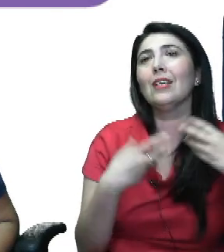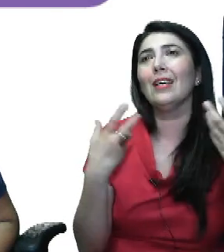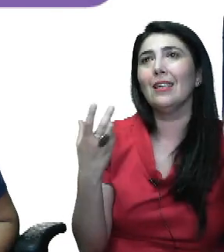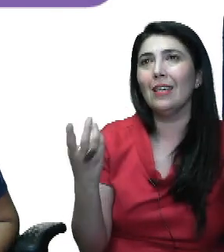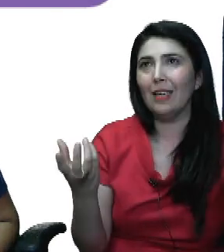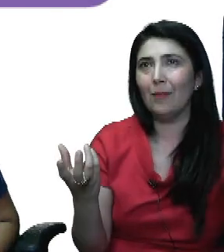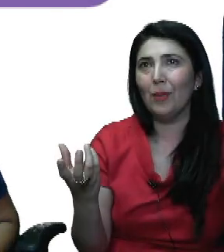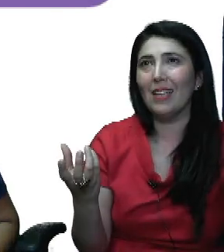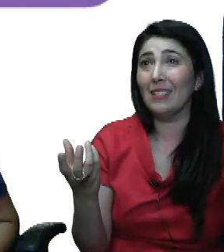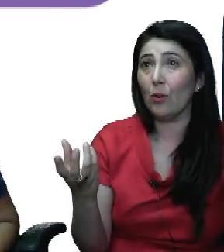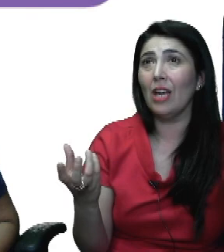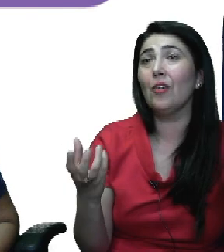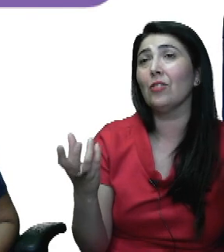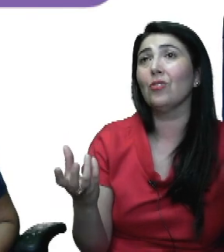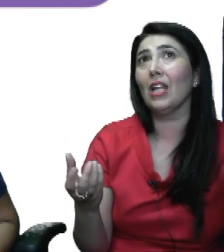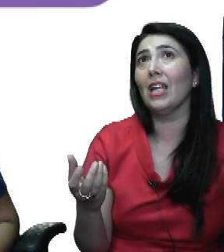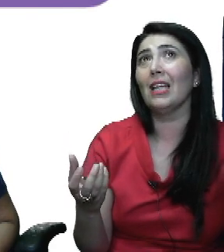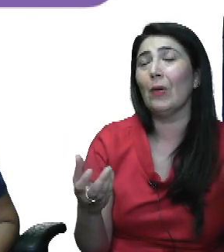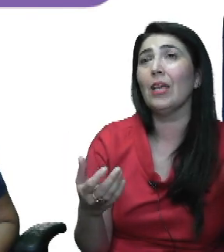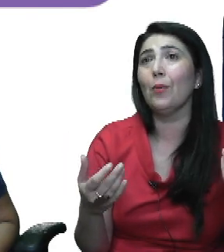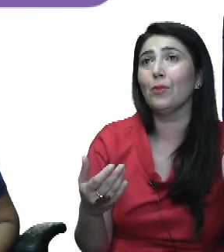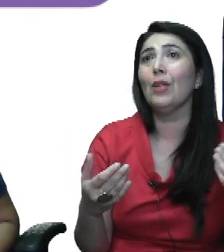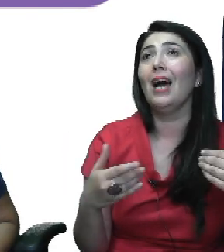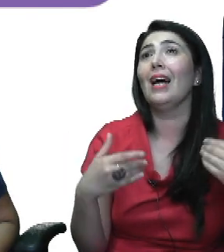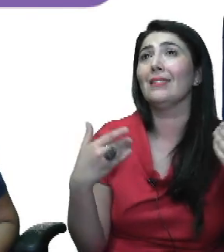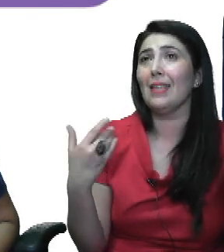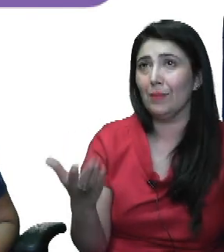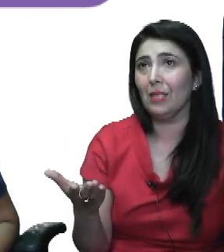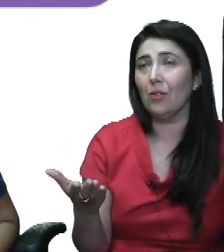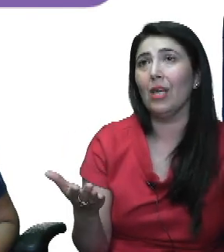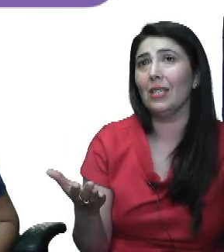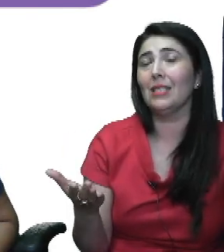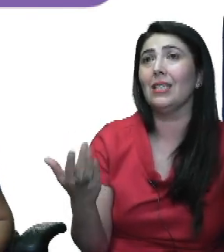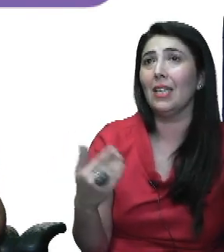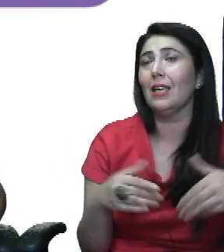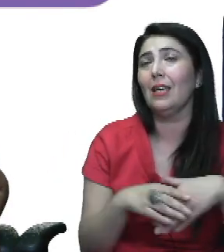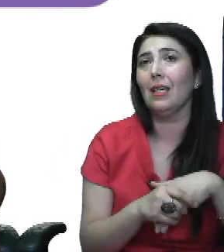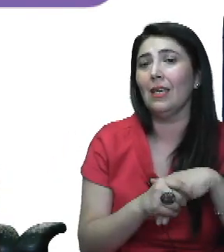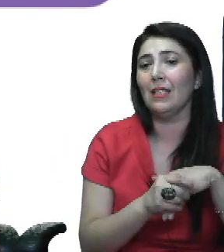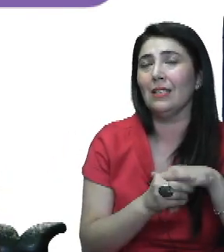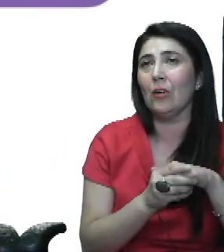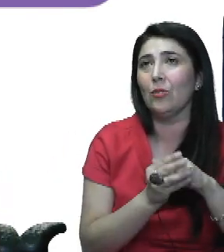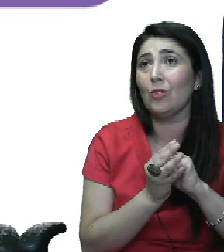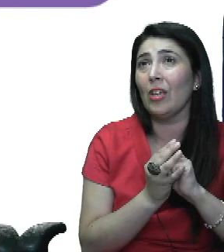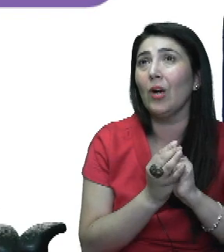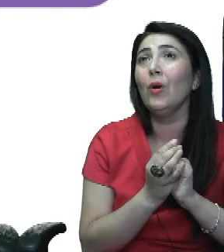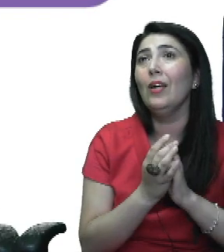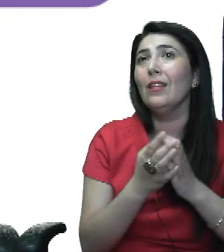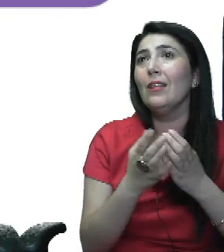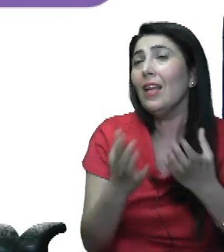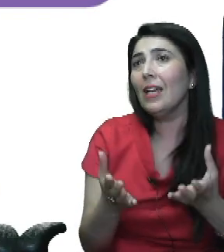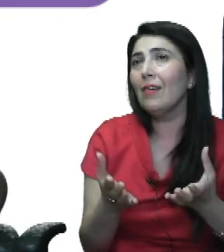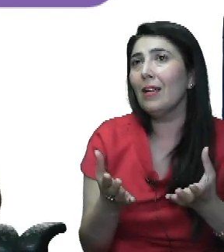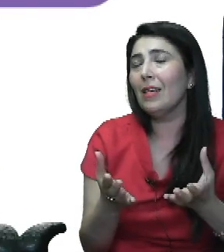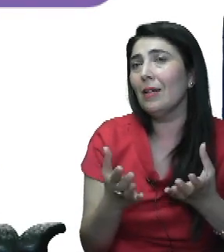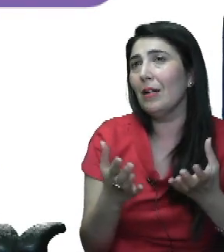Entonces se empieza a desarrollar la orientación técnica de los equipos ARSAM, ¿cierto? Que es esta estrategia que se ha desarrollado